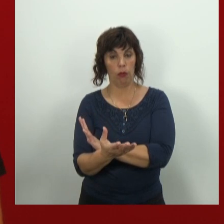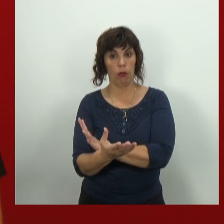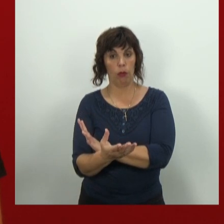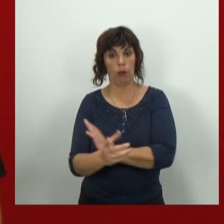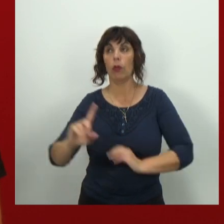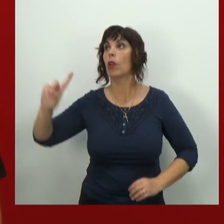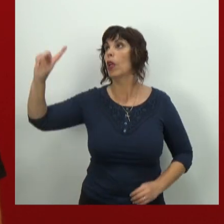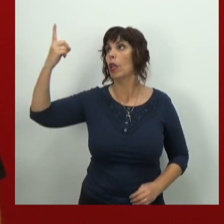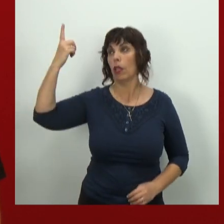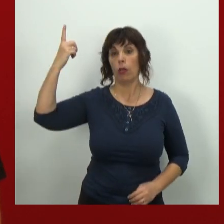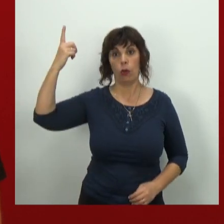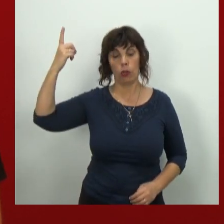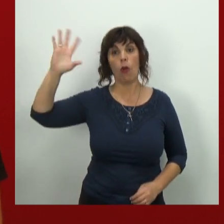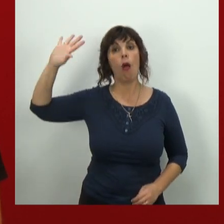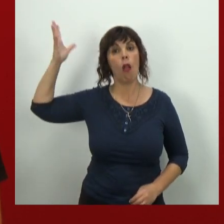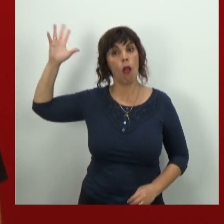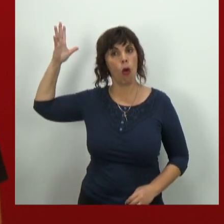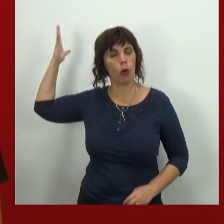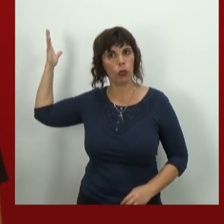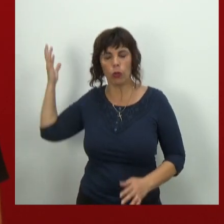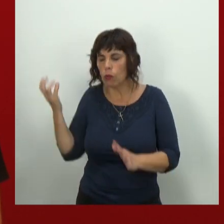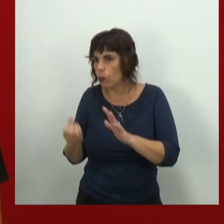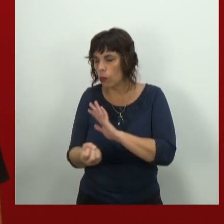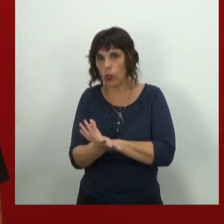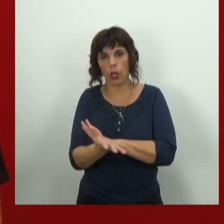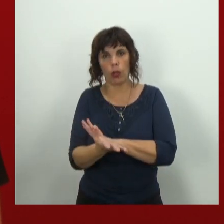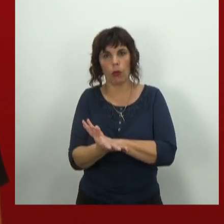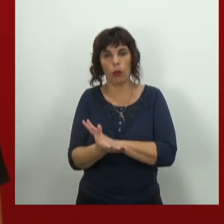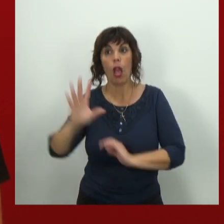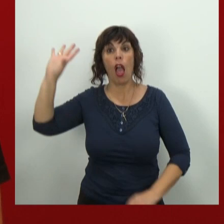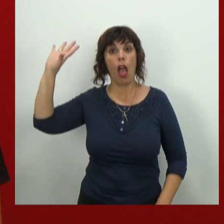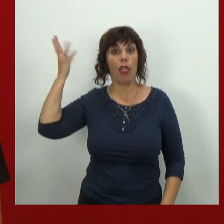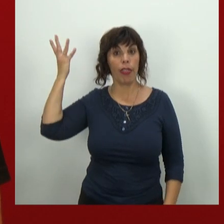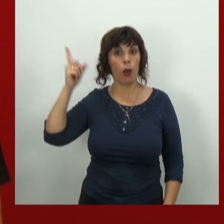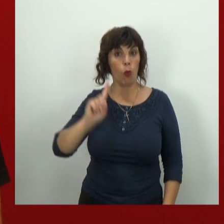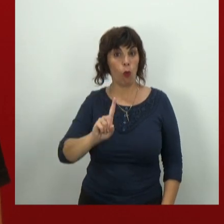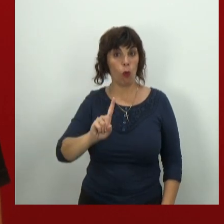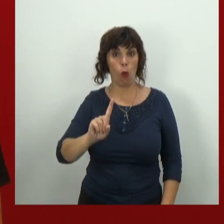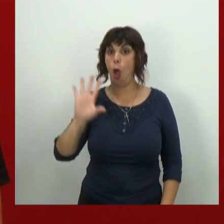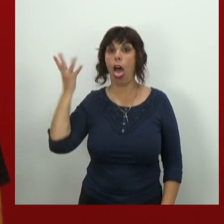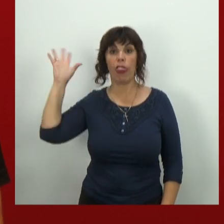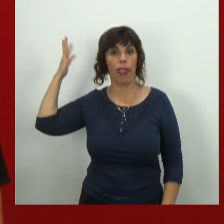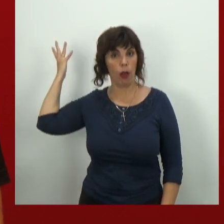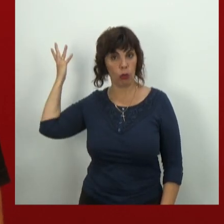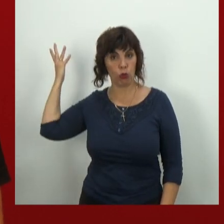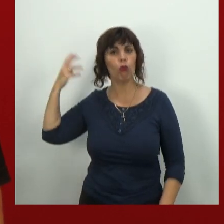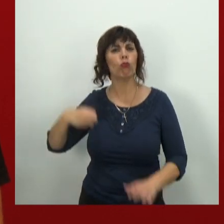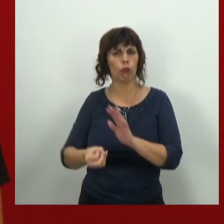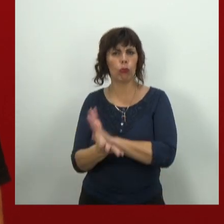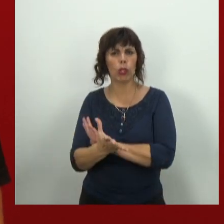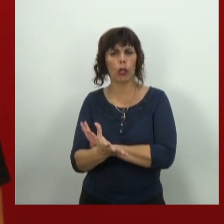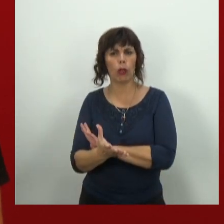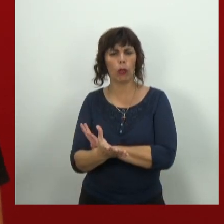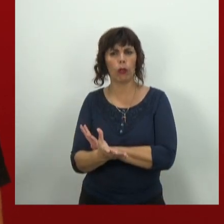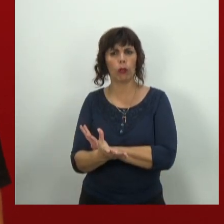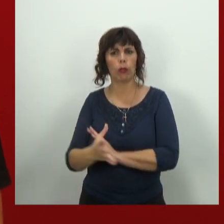Y Dios ha creado los cielos. Imagínate, los cielos, no uno, los cielos. Y